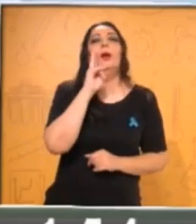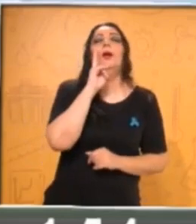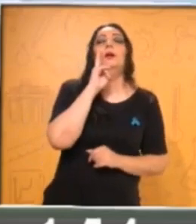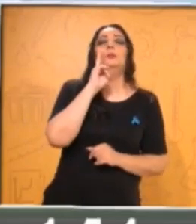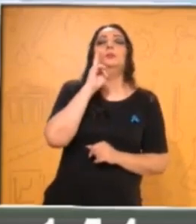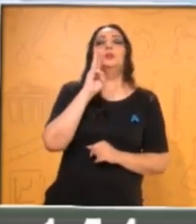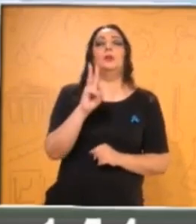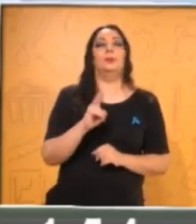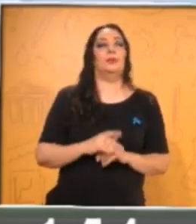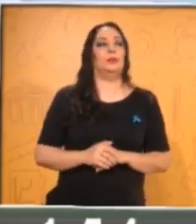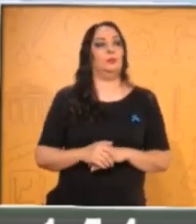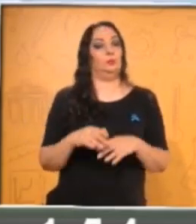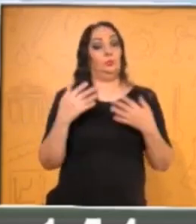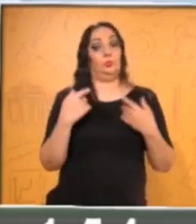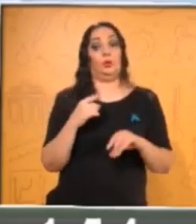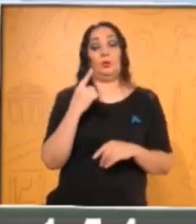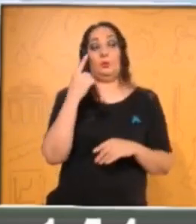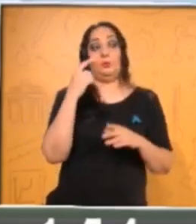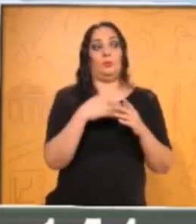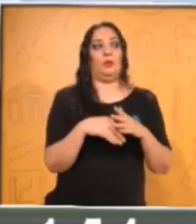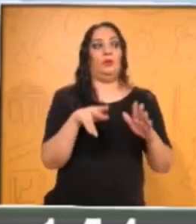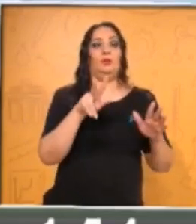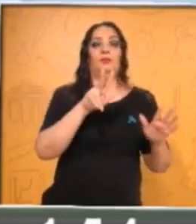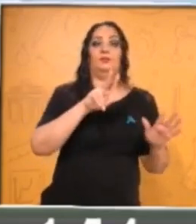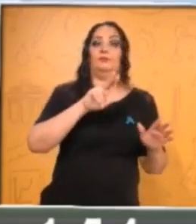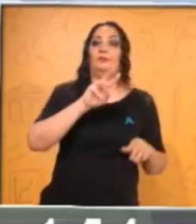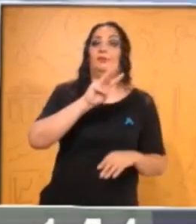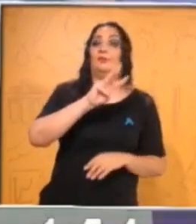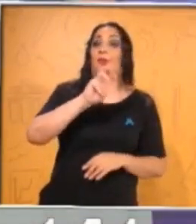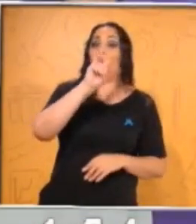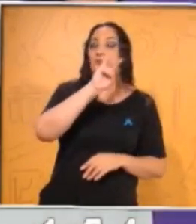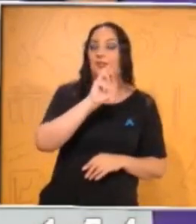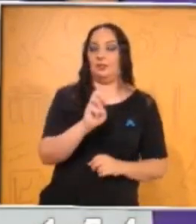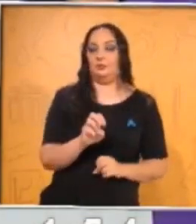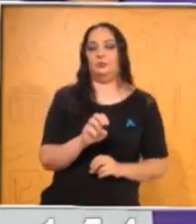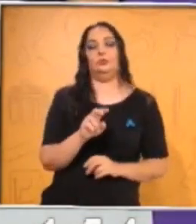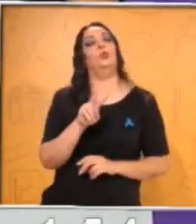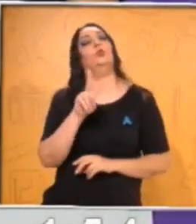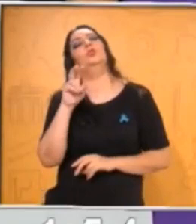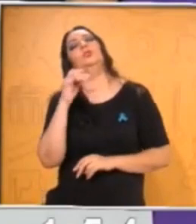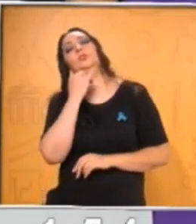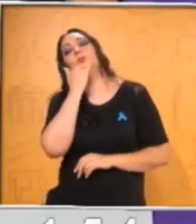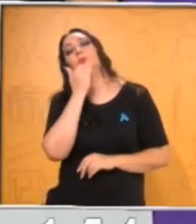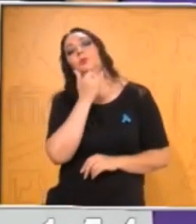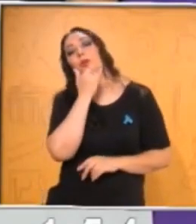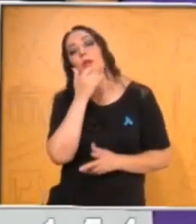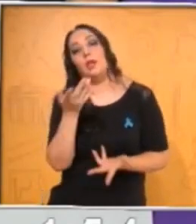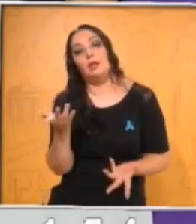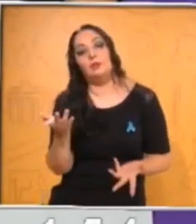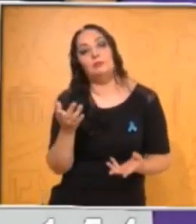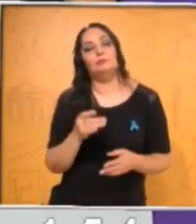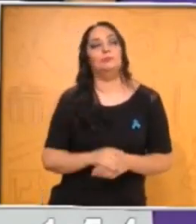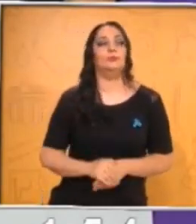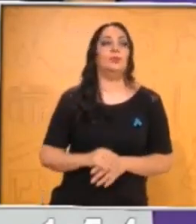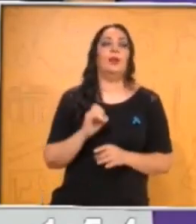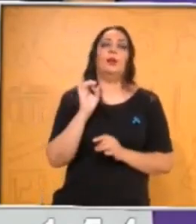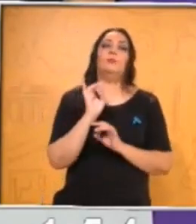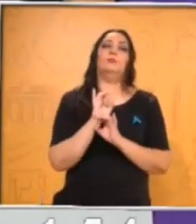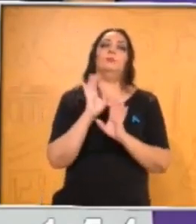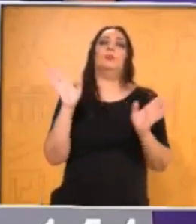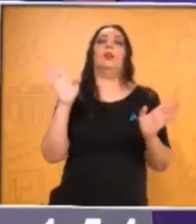1-0. ¡Hala! ¡Muy bien! Excelente. Ahí 200 se equivocaron en base por altura. Vamos a